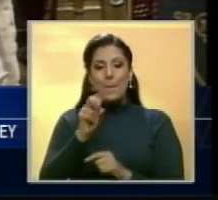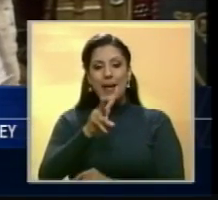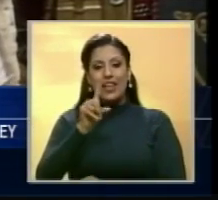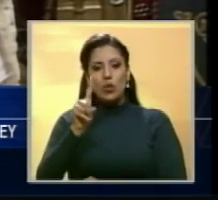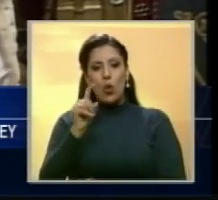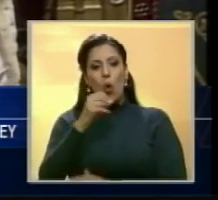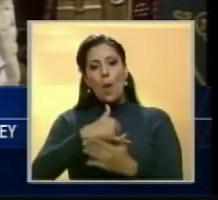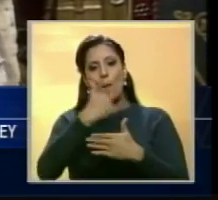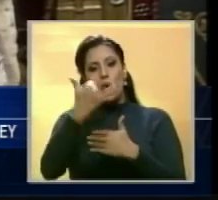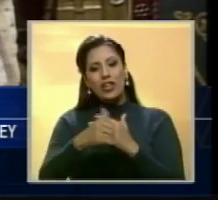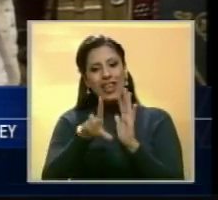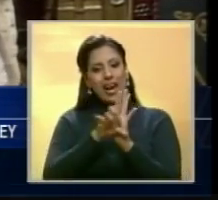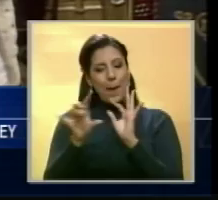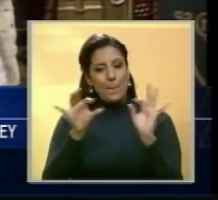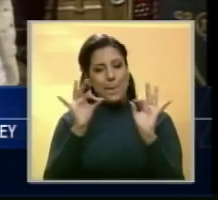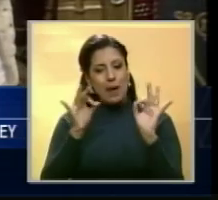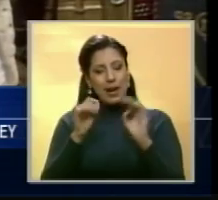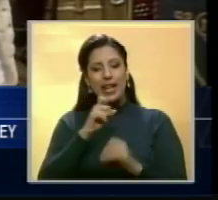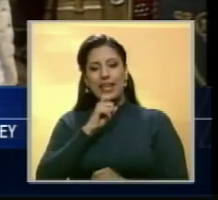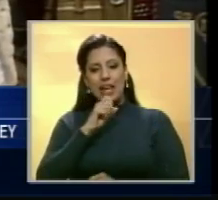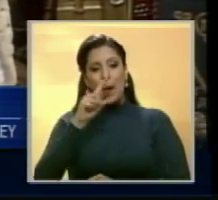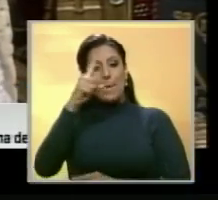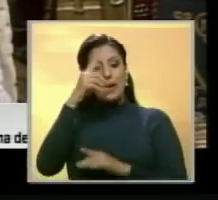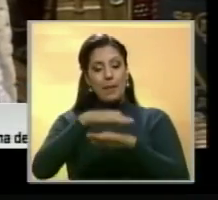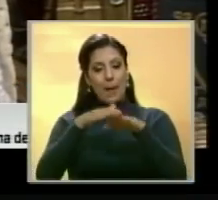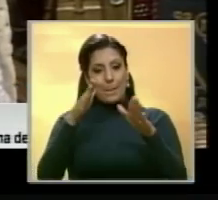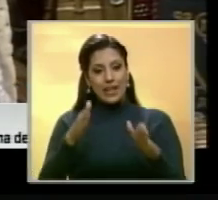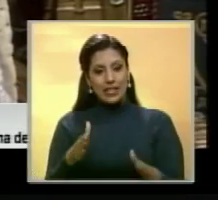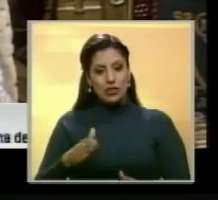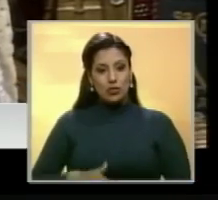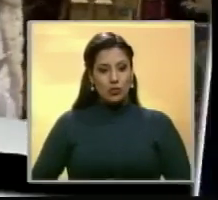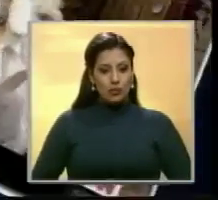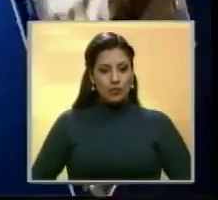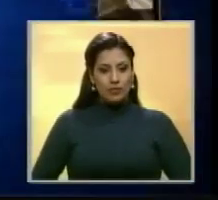21 proyectos de ley preparados por el primer ministro David Cameron.